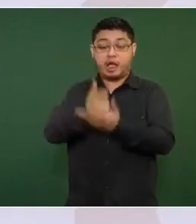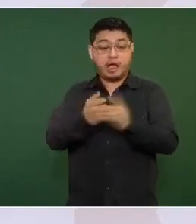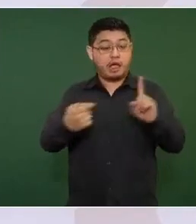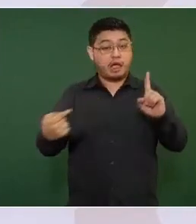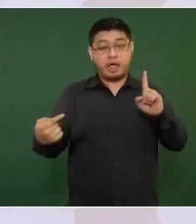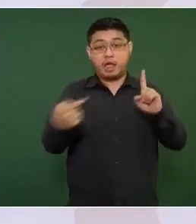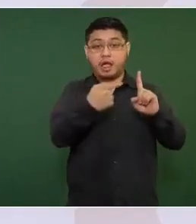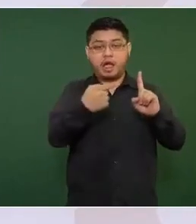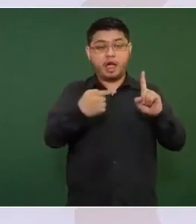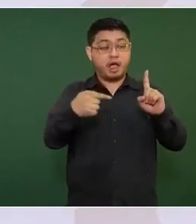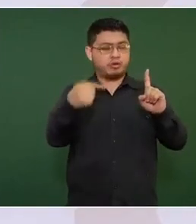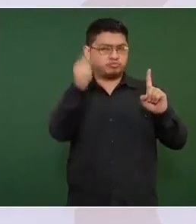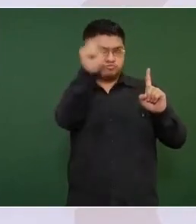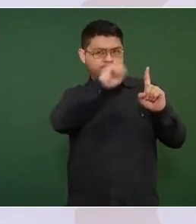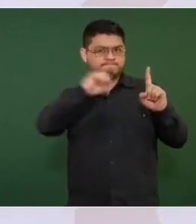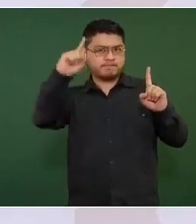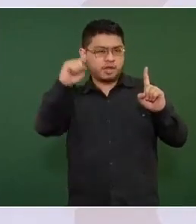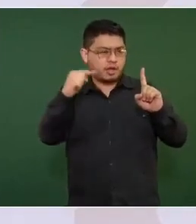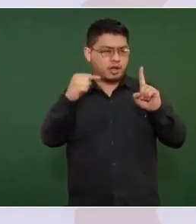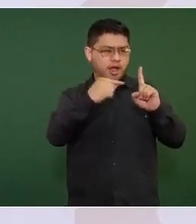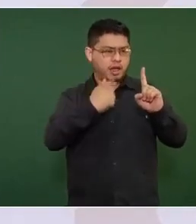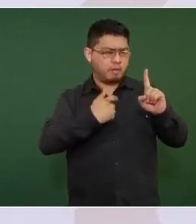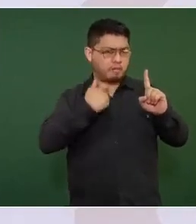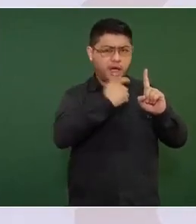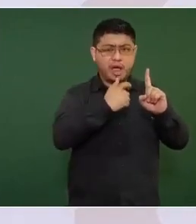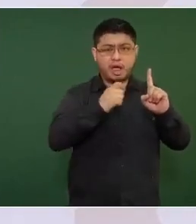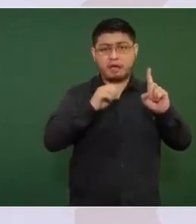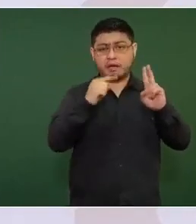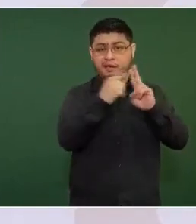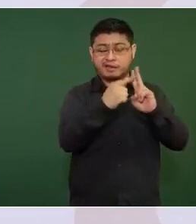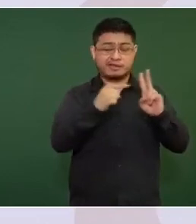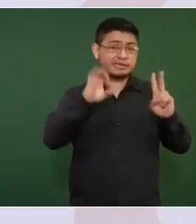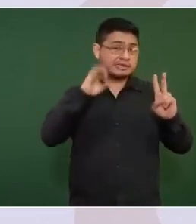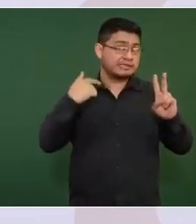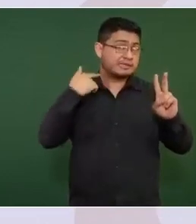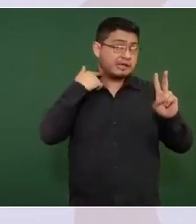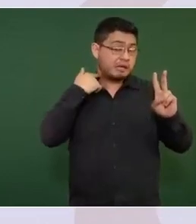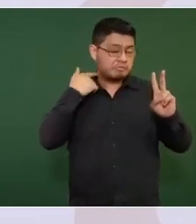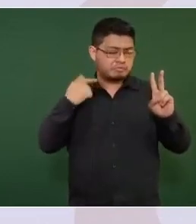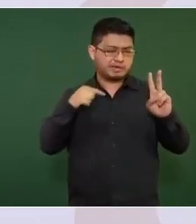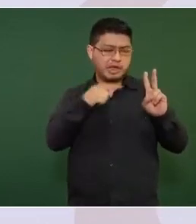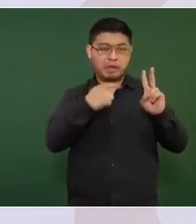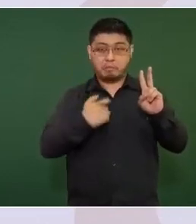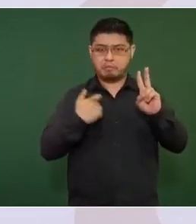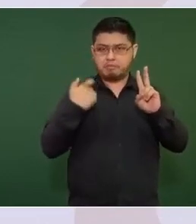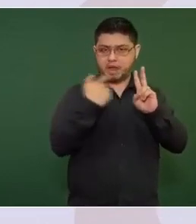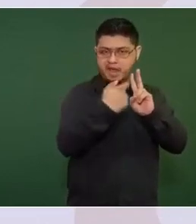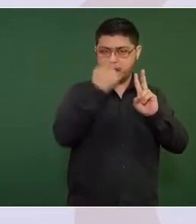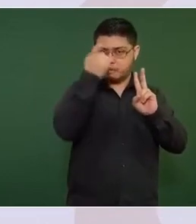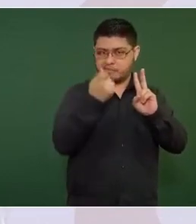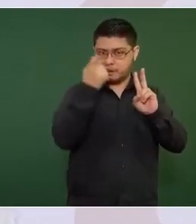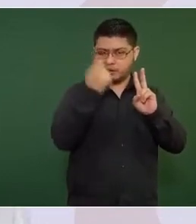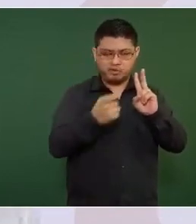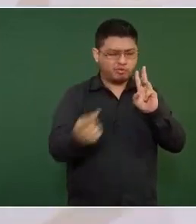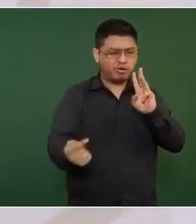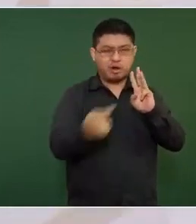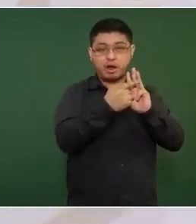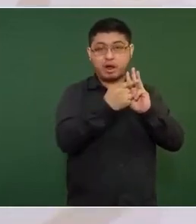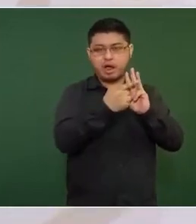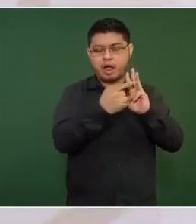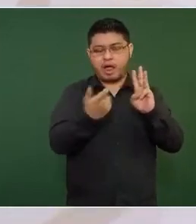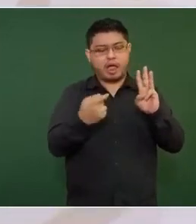pensiones millonarias a expresidentes, ni servicio médico privado, ni cajas de